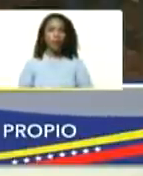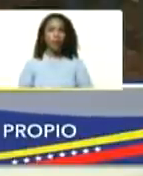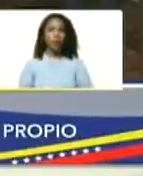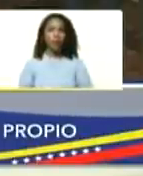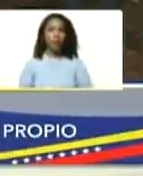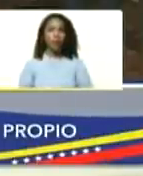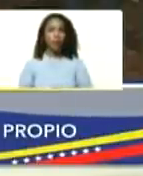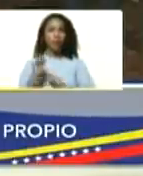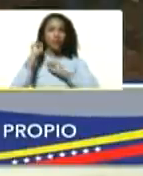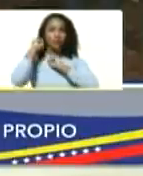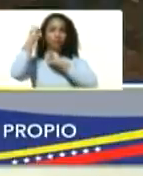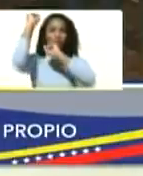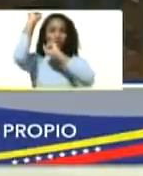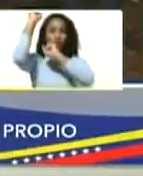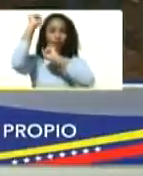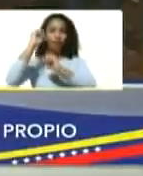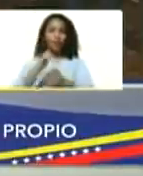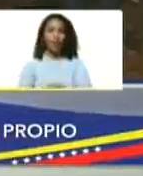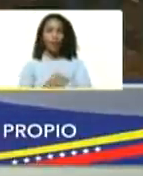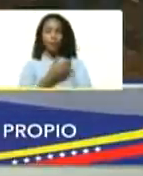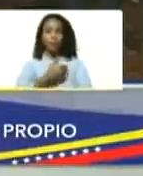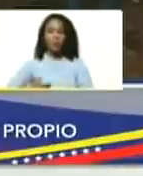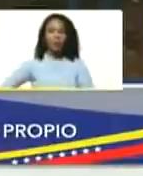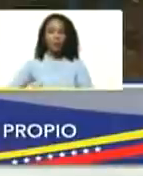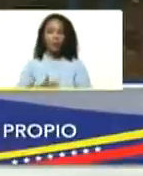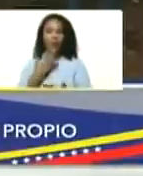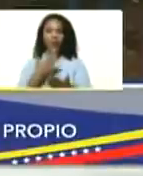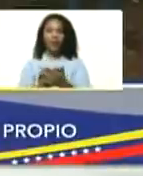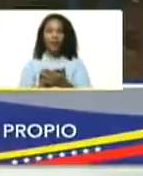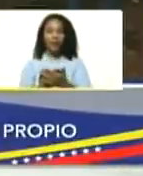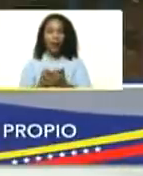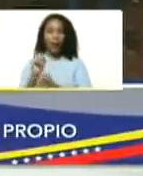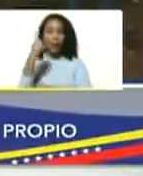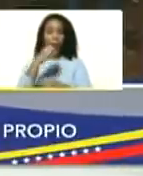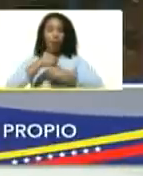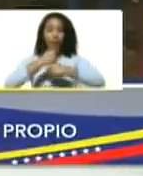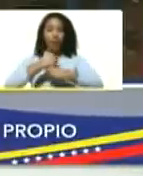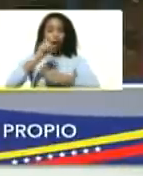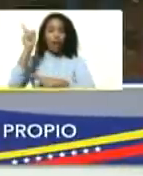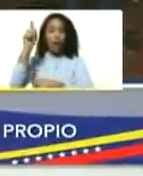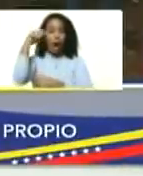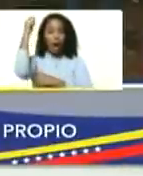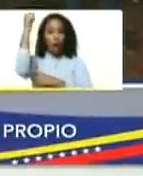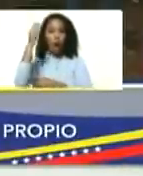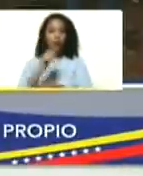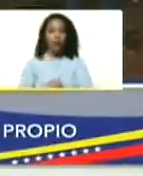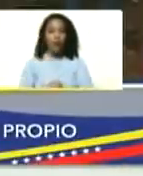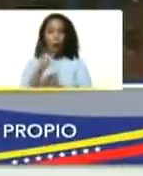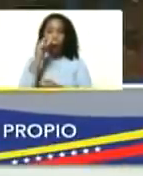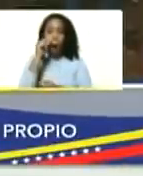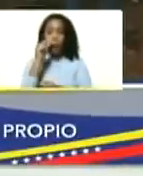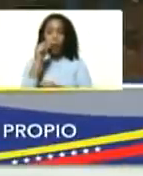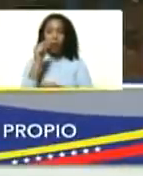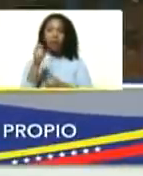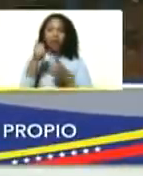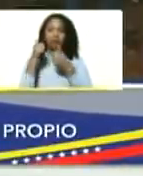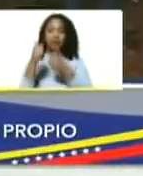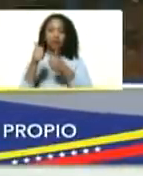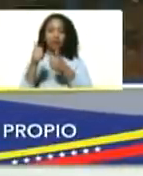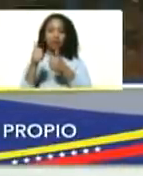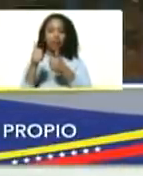venceremos el presidente venceremos gracias primer jinete de la pure vale el hombre resultó bueno